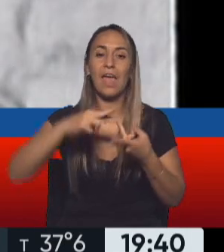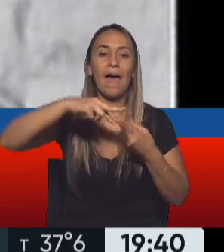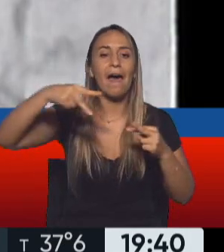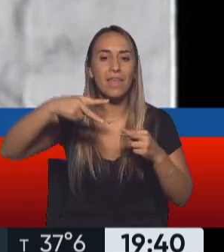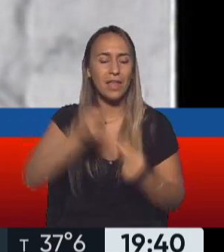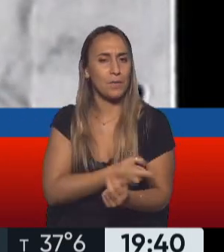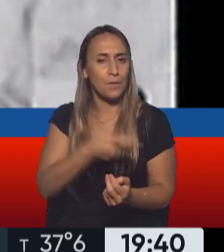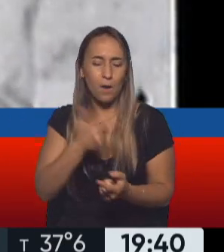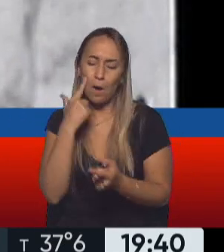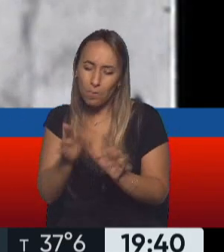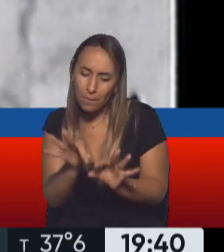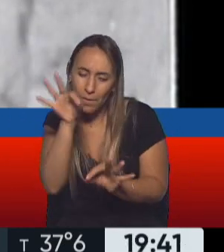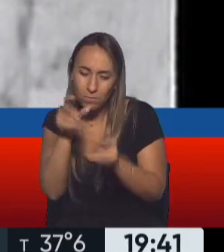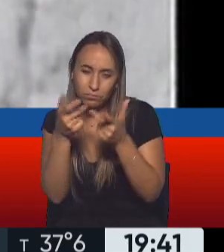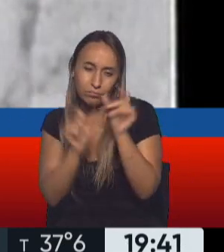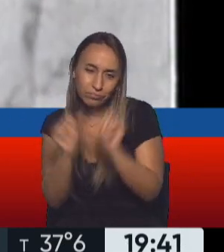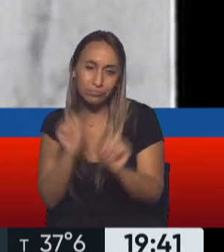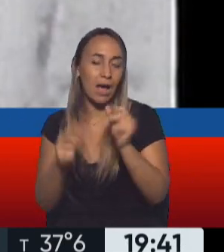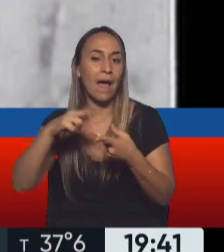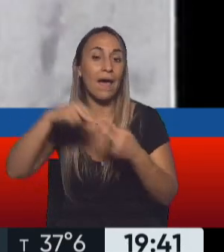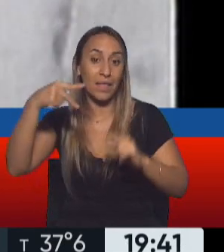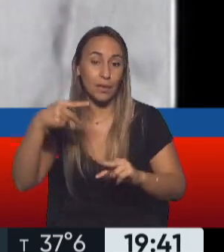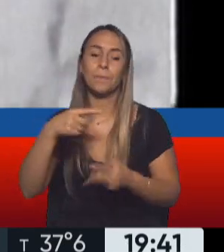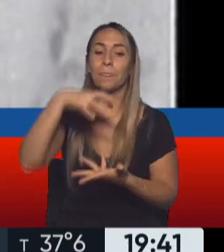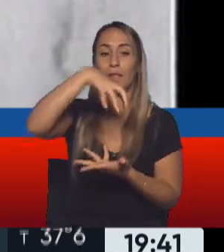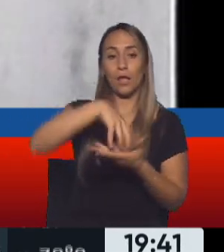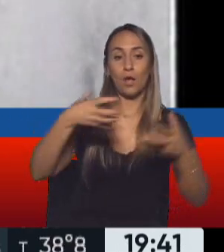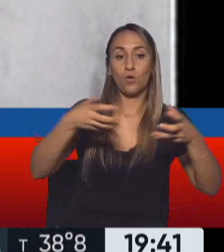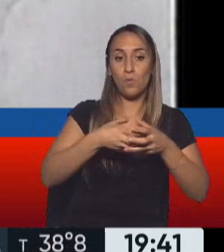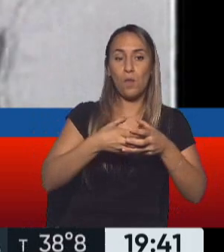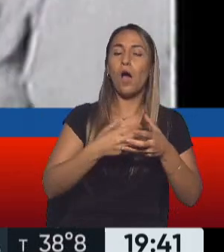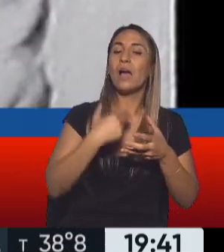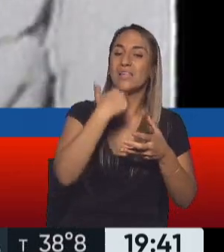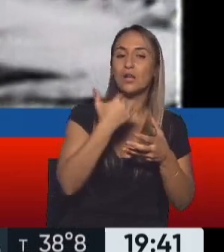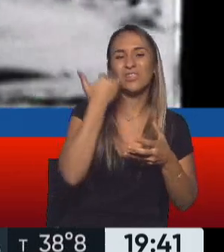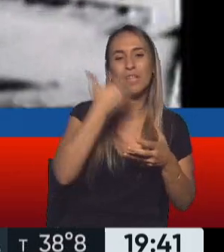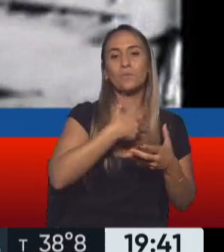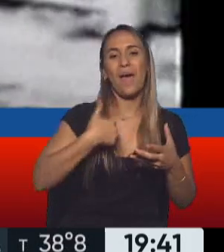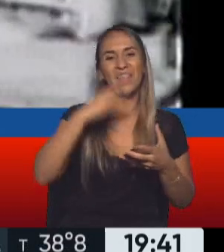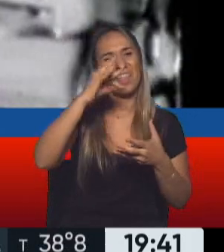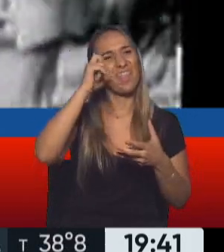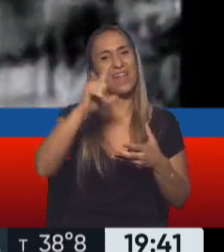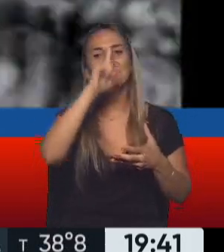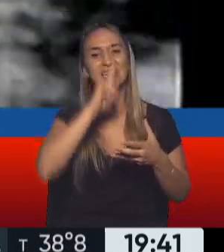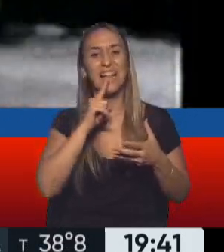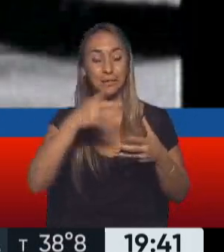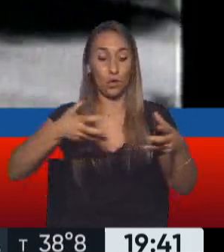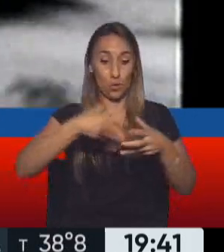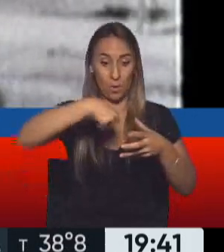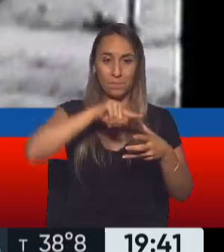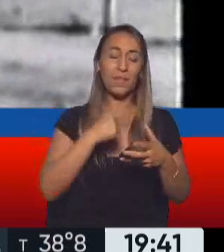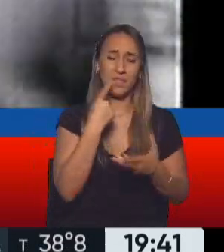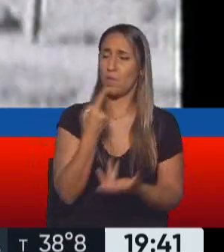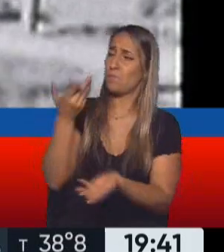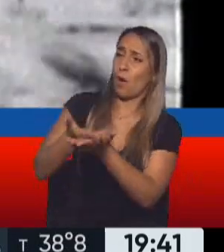ADN. Desde la ONG, Hijos y Madres del Silencio opinan que el plan no es suficiente y